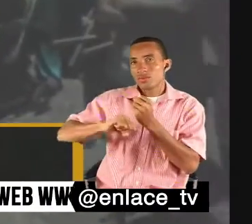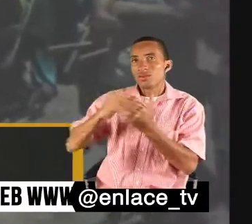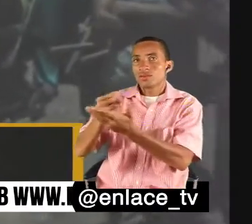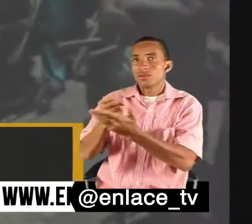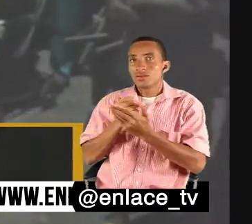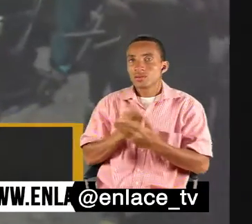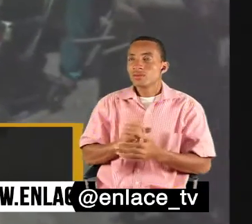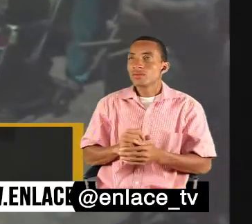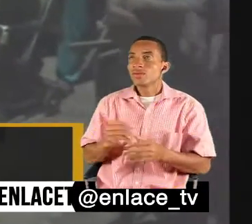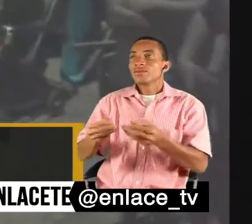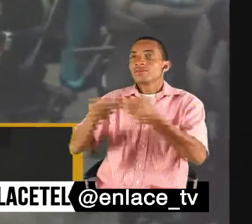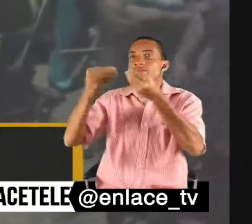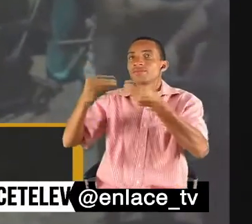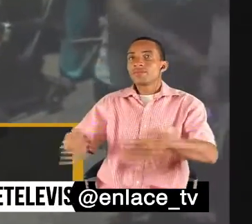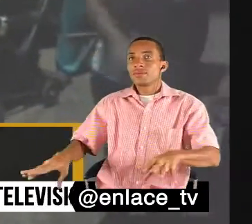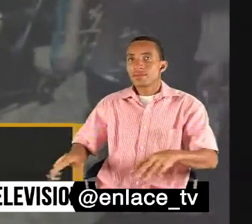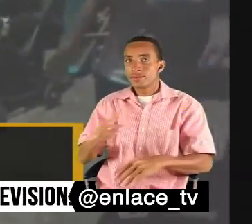pierda